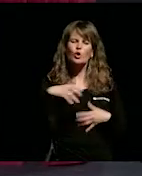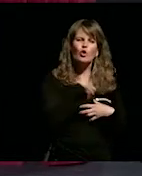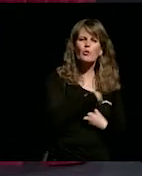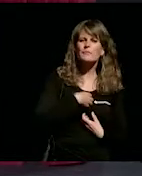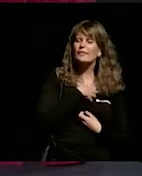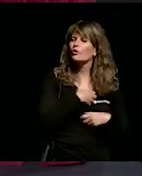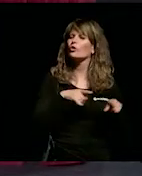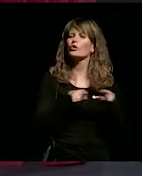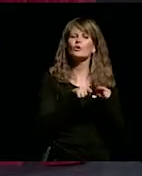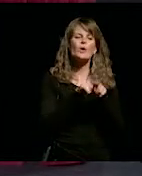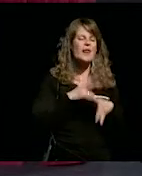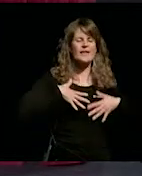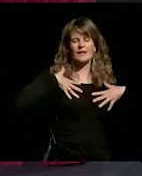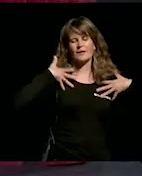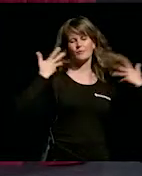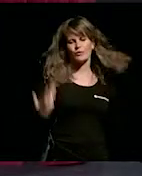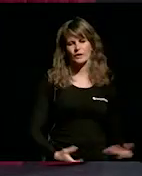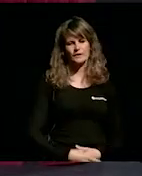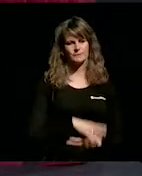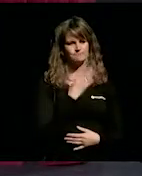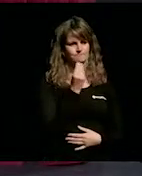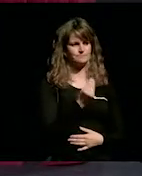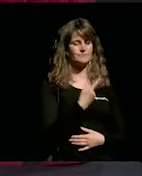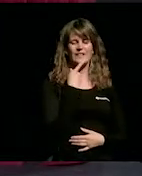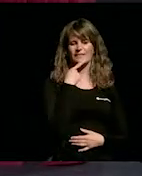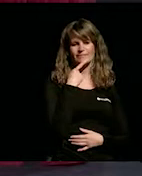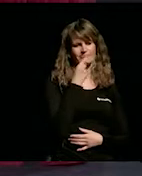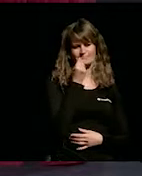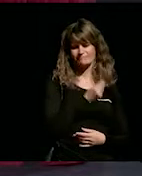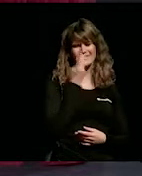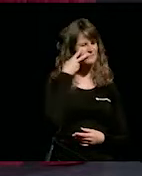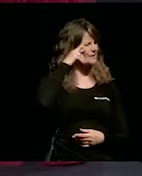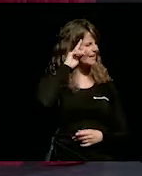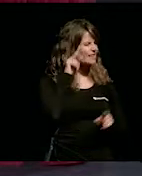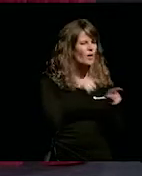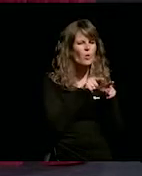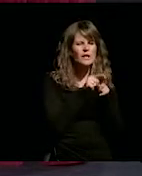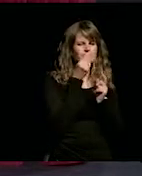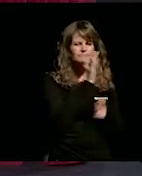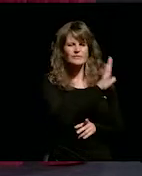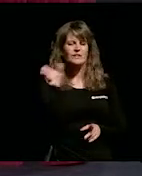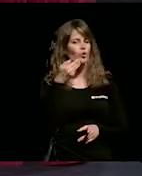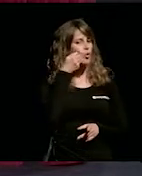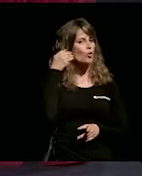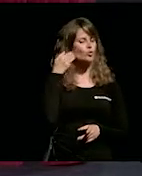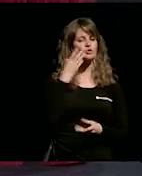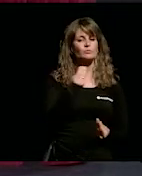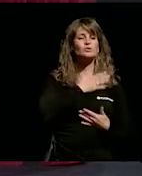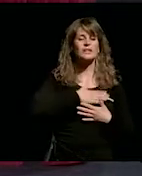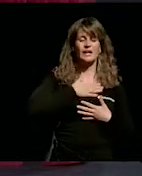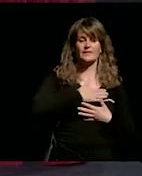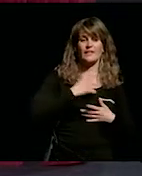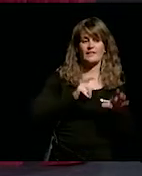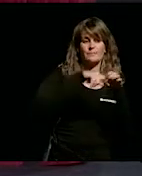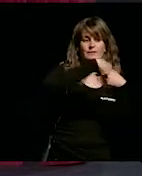y muy emocionante. Delicioso, una experiencia inusual. Estoy muy orgullosa y encantada de